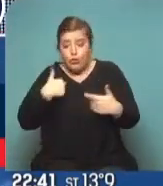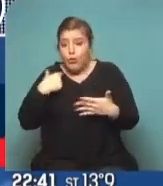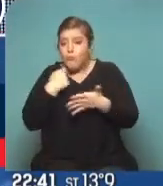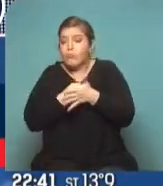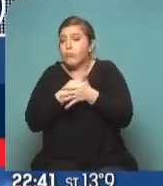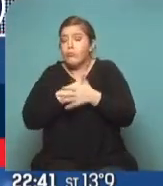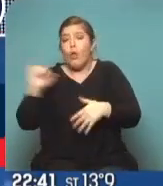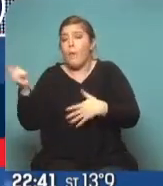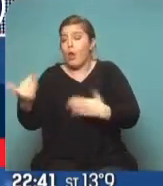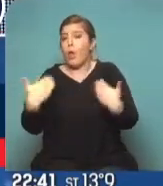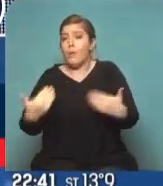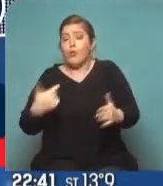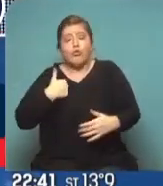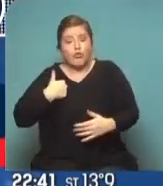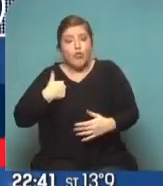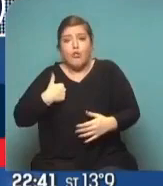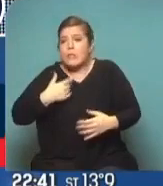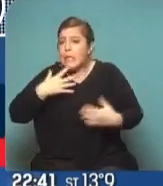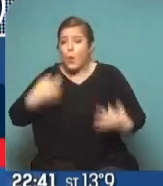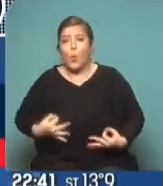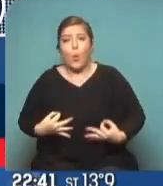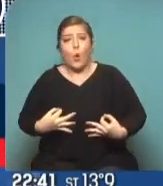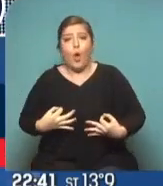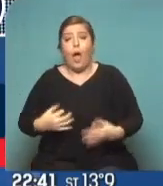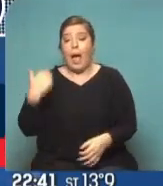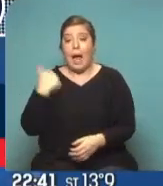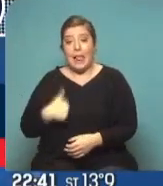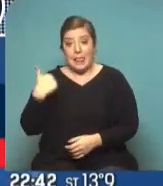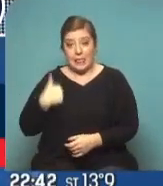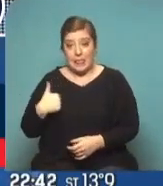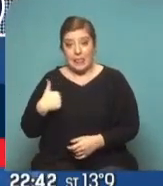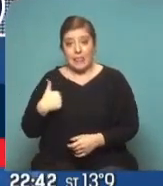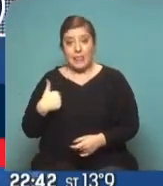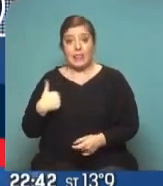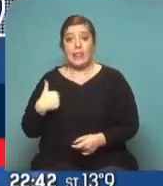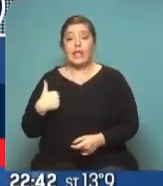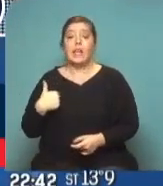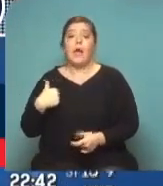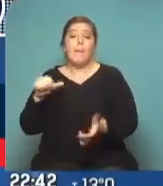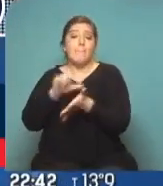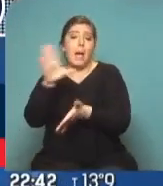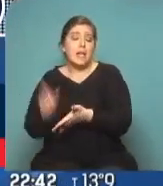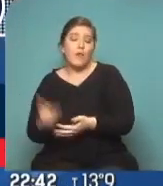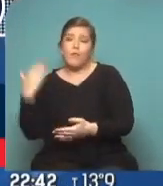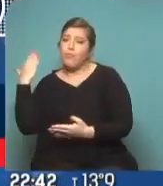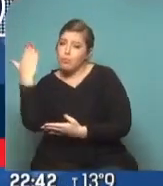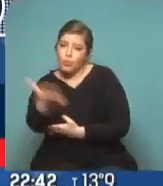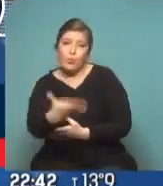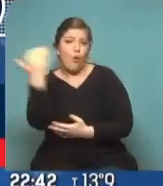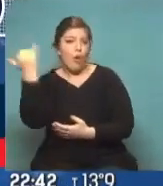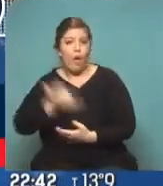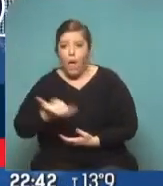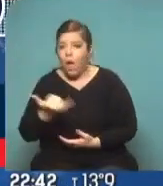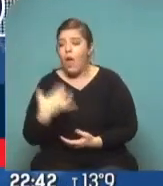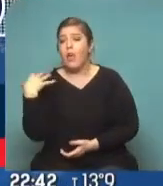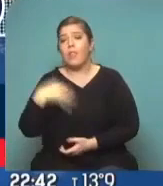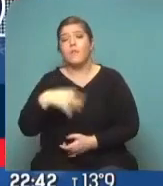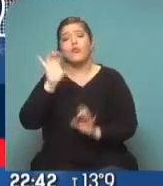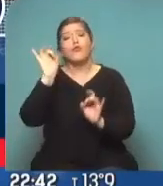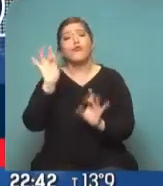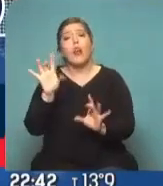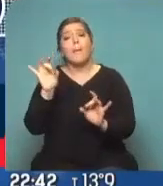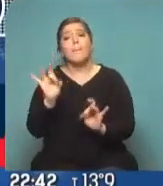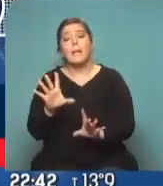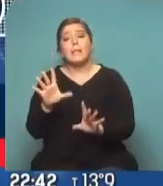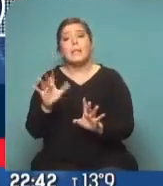podía, estoy convencido que la Argentina es un país que tiene un enorme futuro por delante, que tiene que solamente terminar